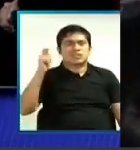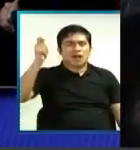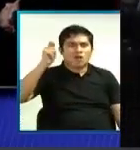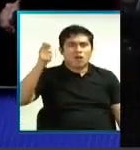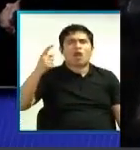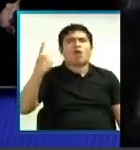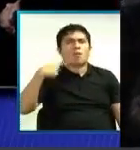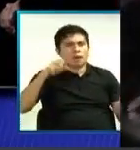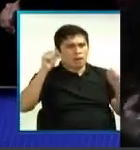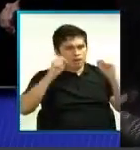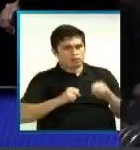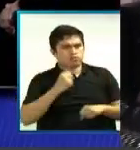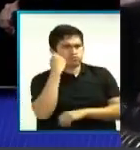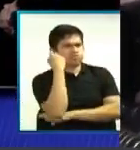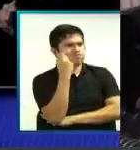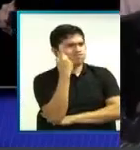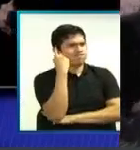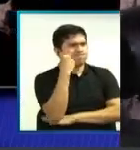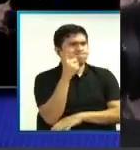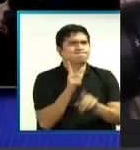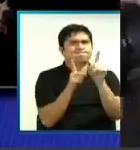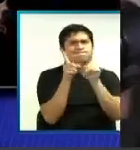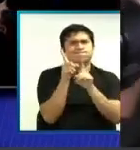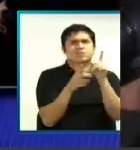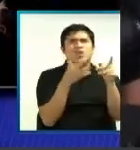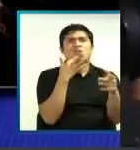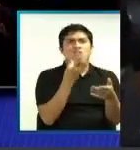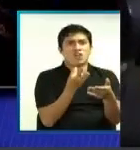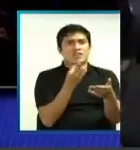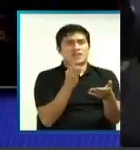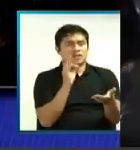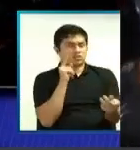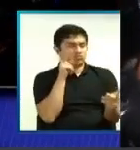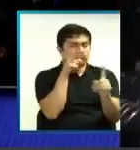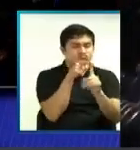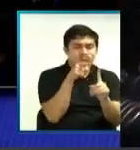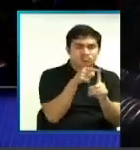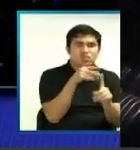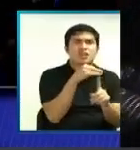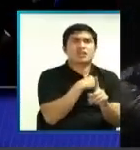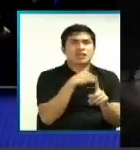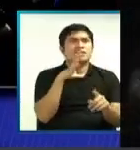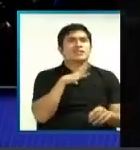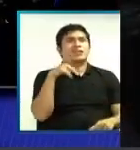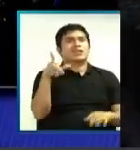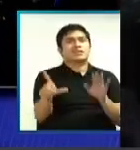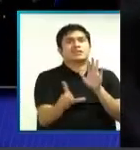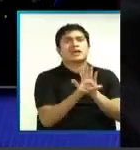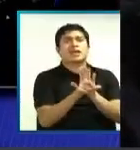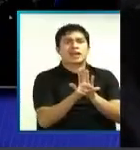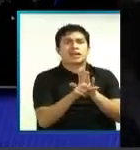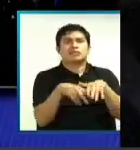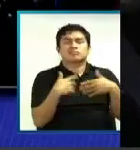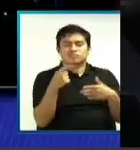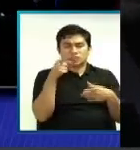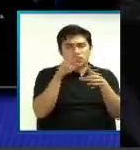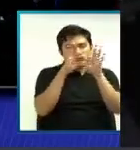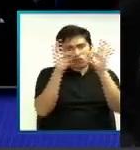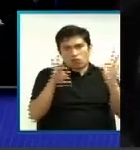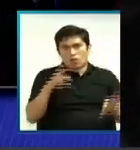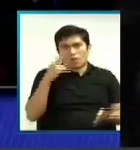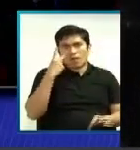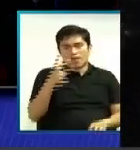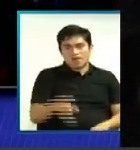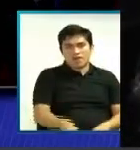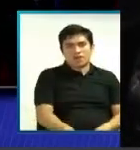inconstitucionalidades. Eso es lo que procede legalmente. Dicen los compañeros diputados, ¿por qué la agendaron? Ahí no dice que la agendamos ni en primera, ni en